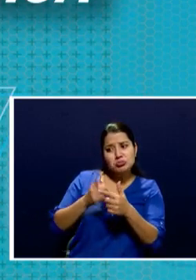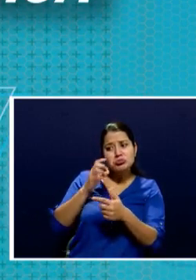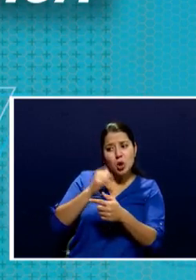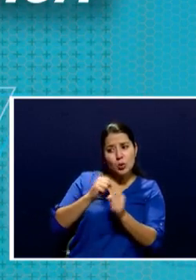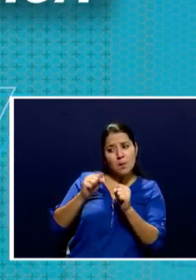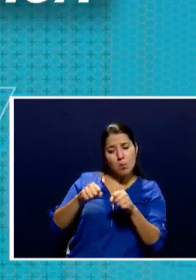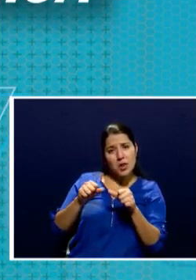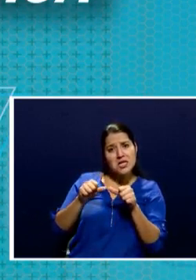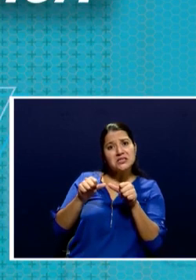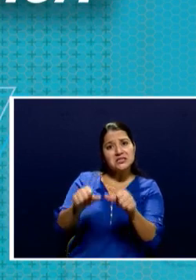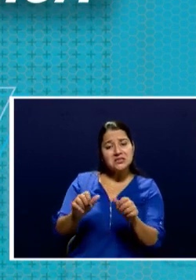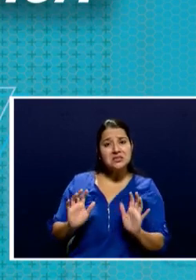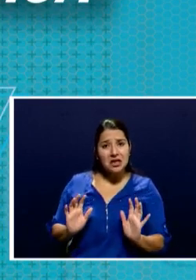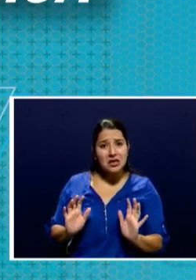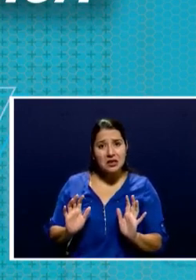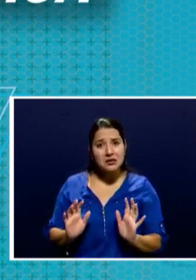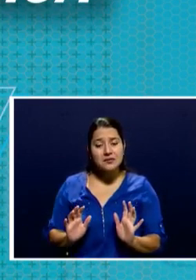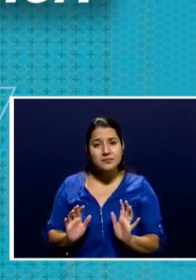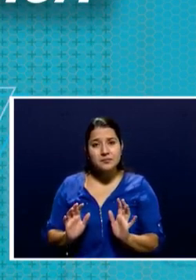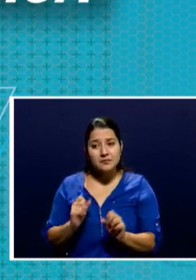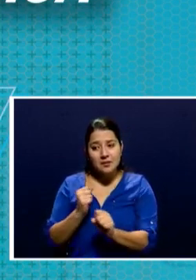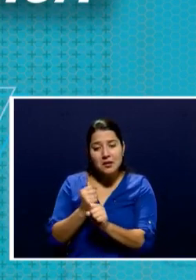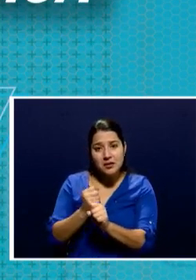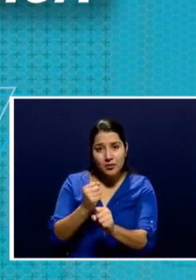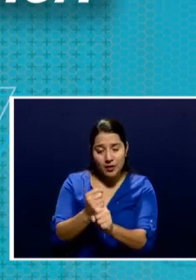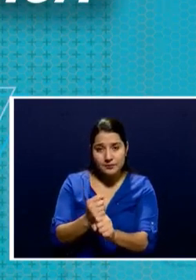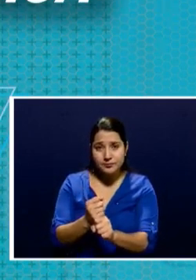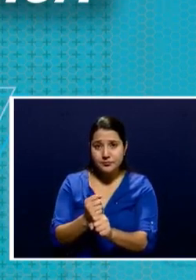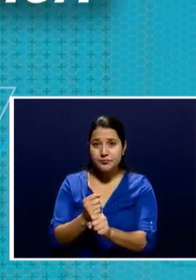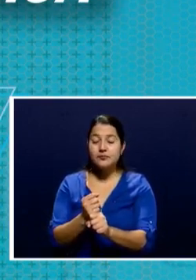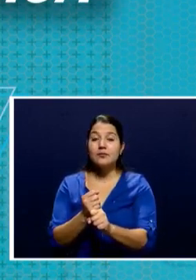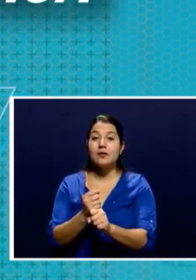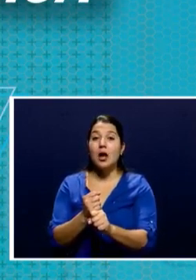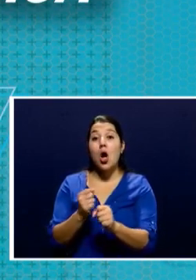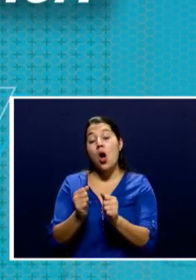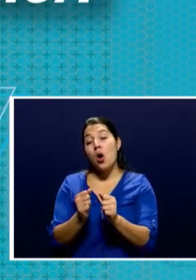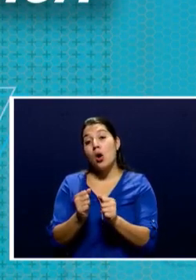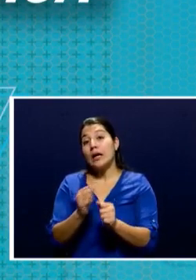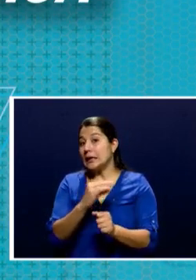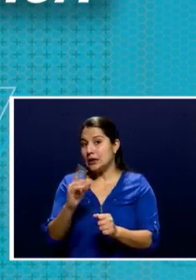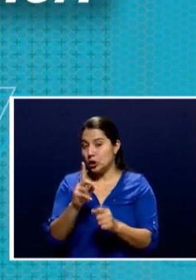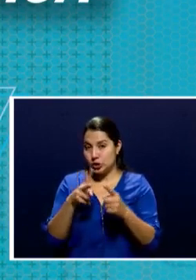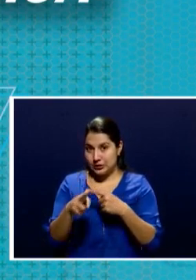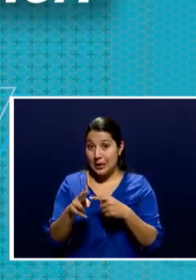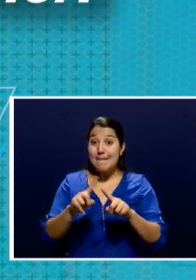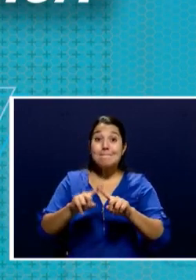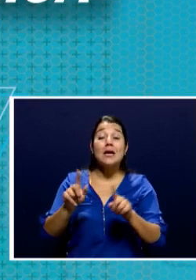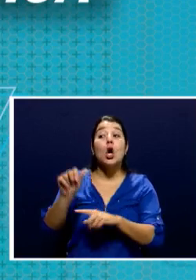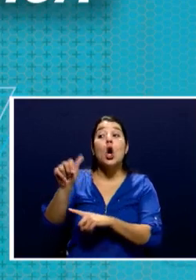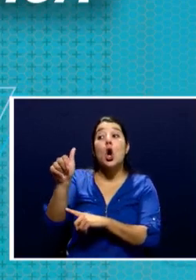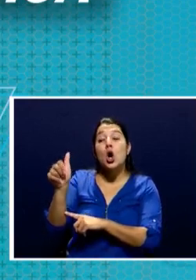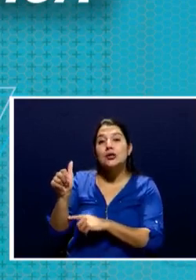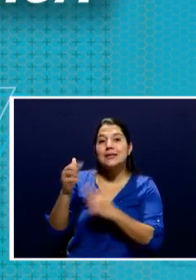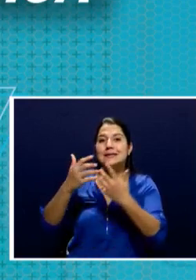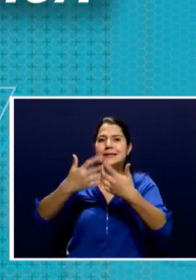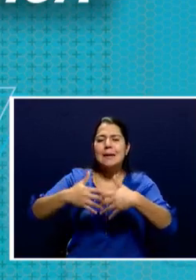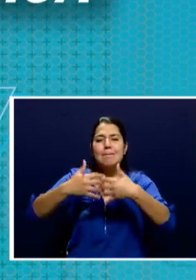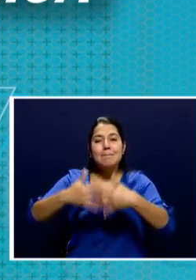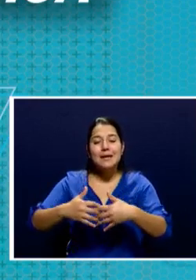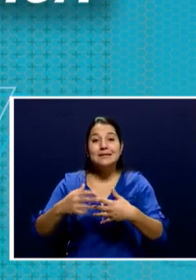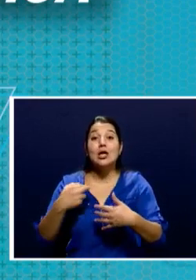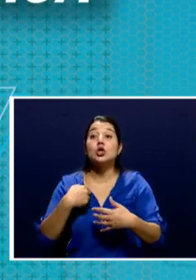que aportar esa orden sanitaria. Pero también hay otras empresas que básicamente lo que les estamos pidiendo en términos generales es que